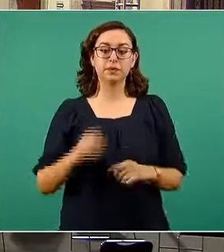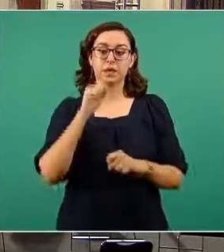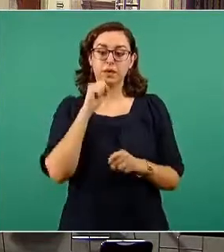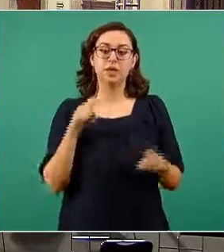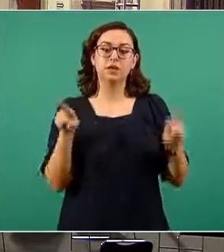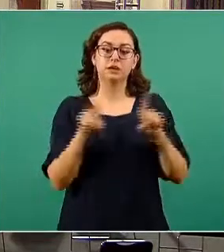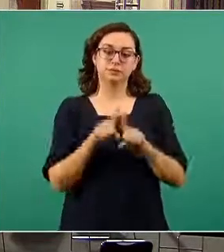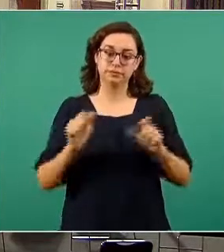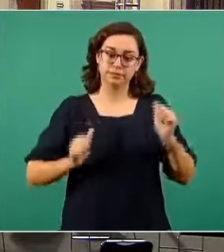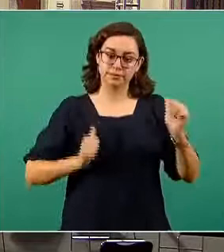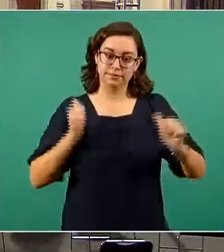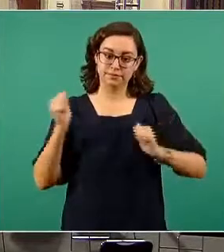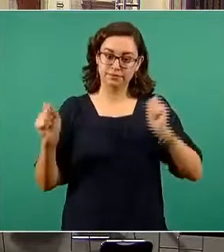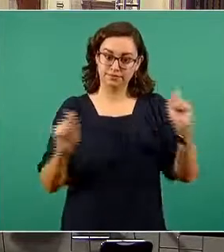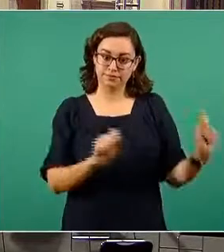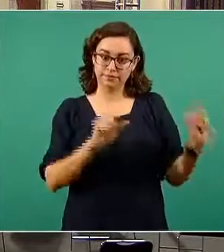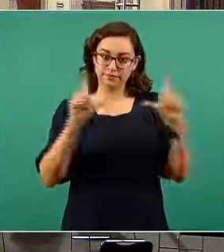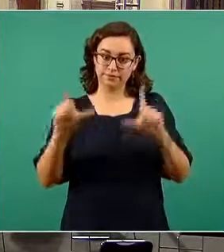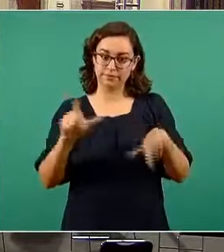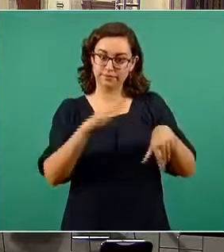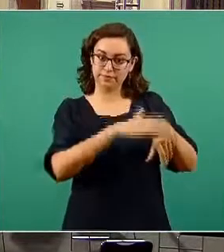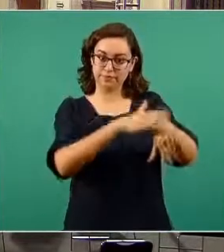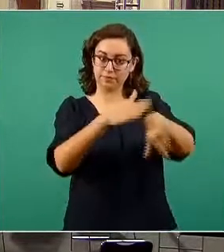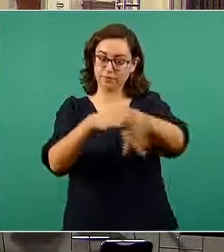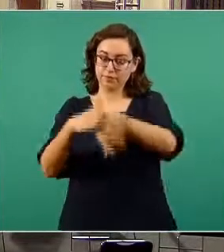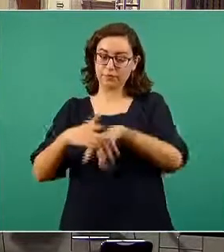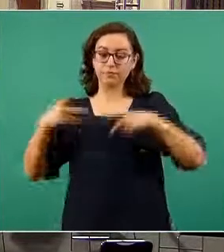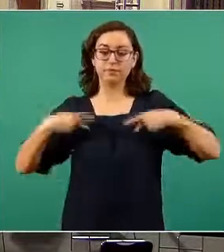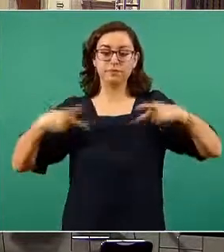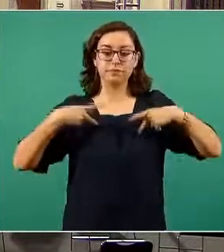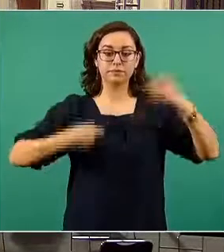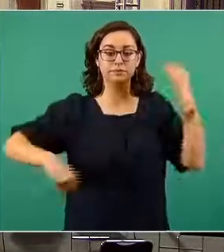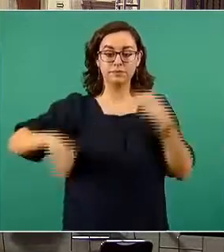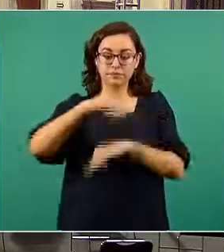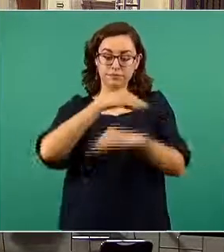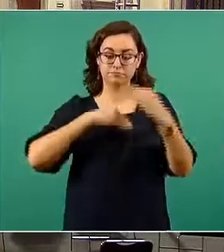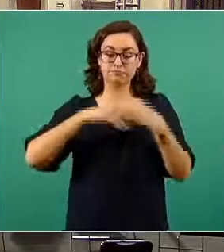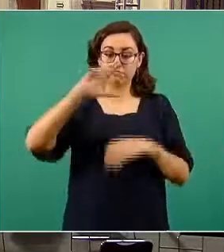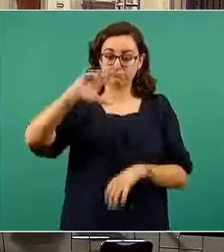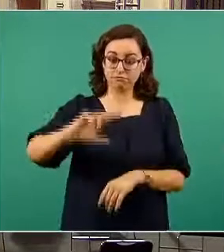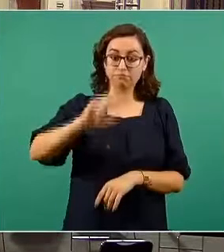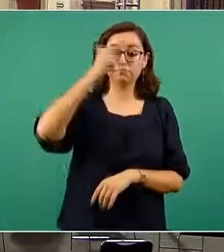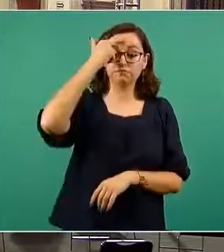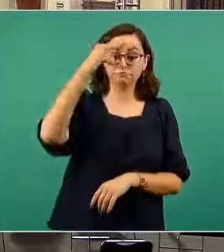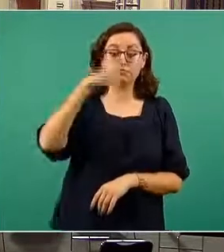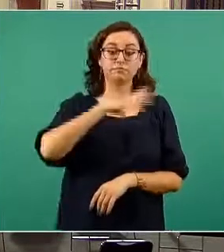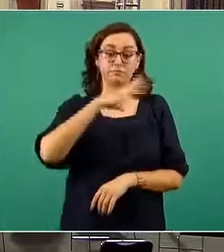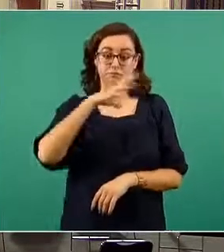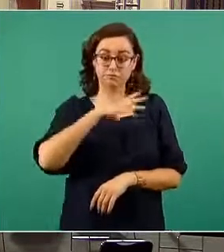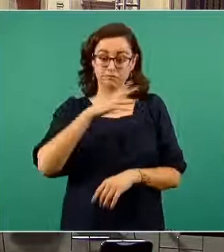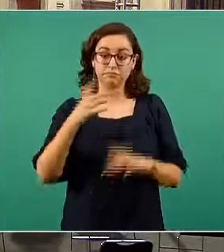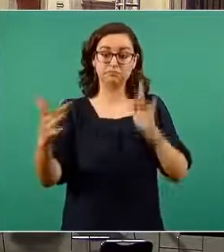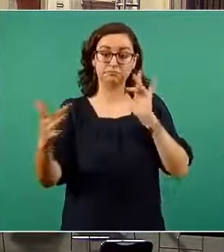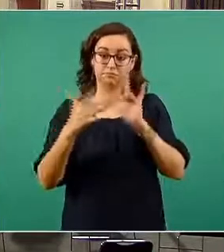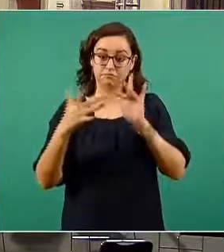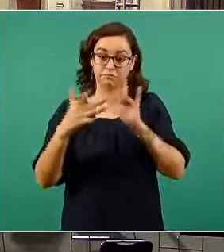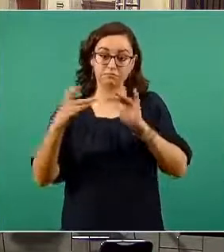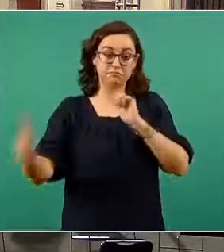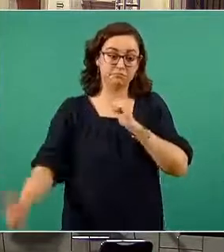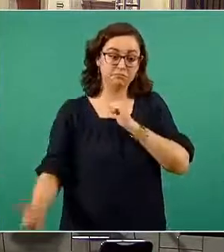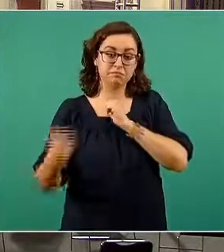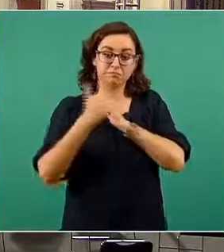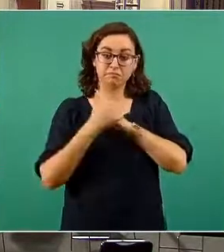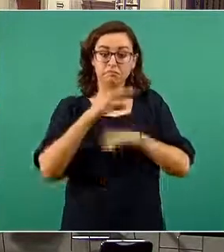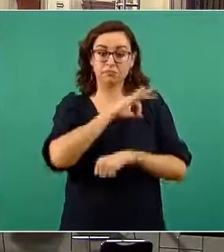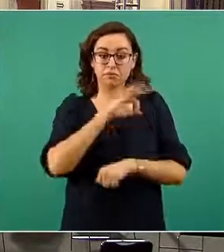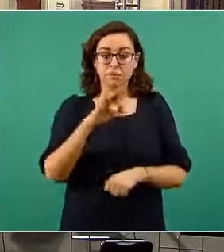aprovechamos el espacio para recordarle a la población que se tienen estas herramientas, estos instrumentos a través de los cuales